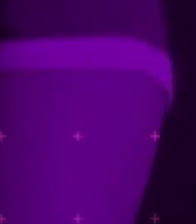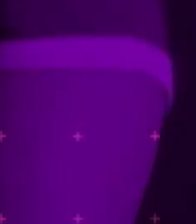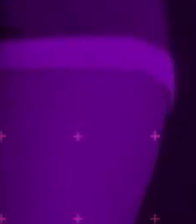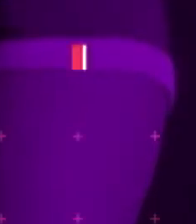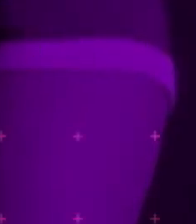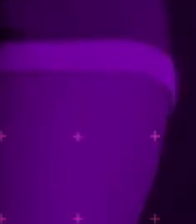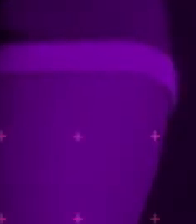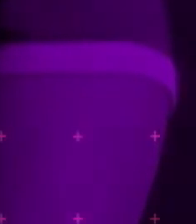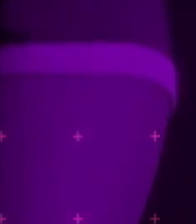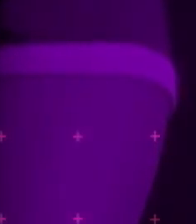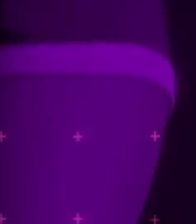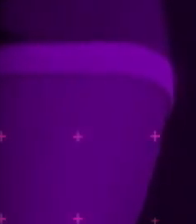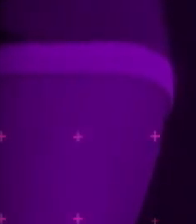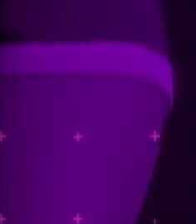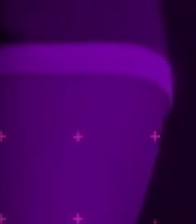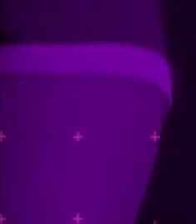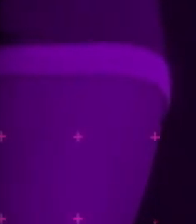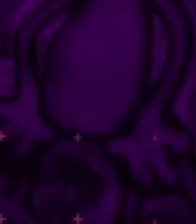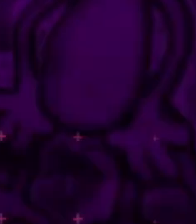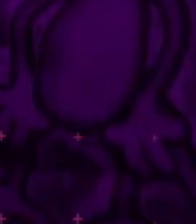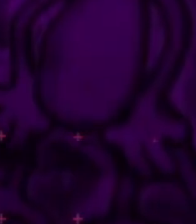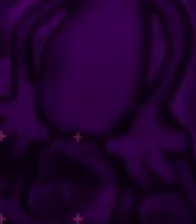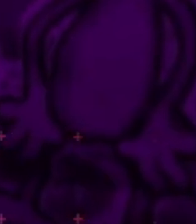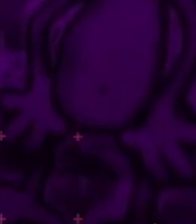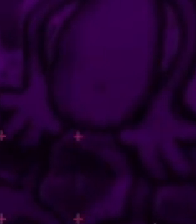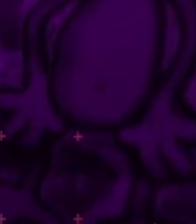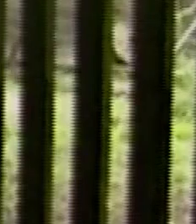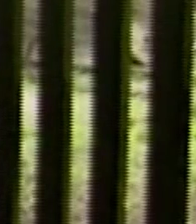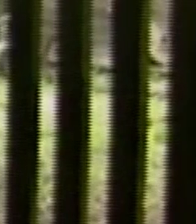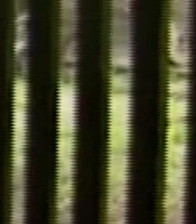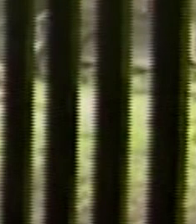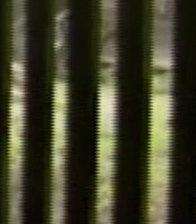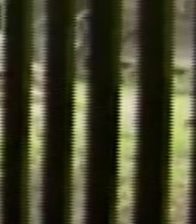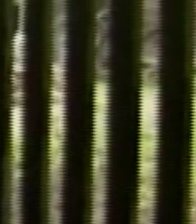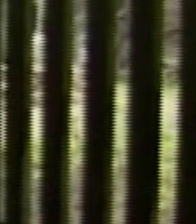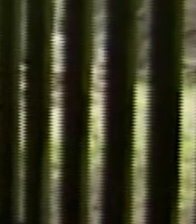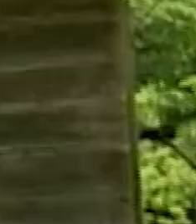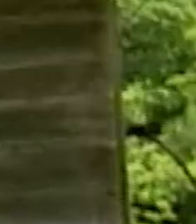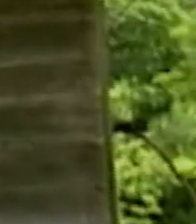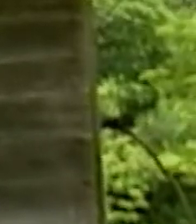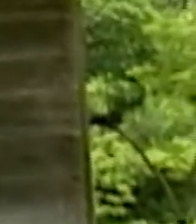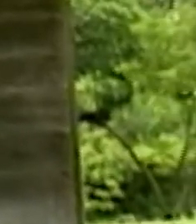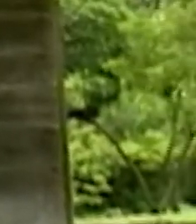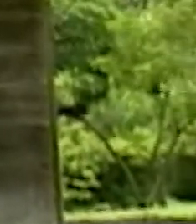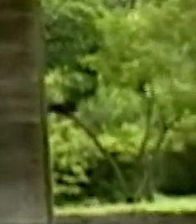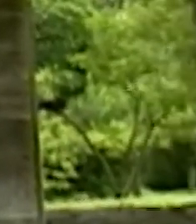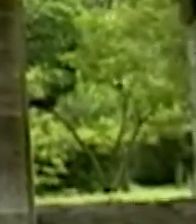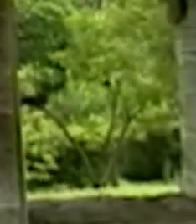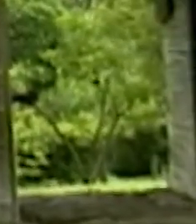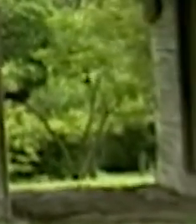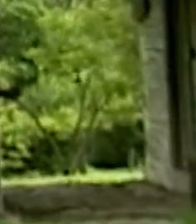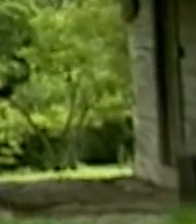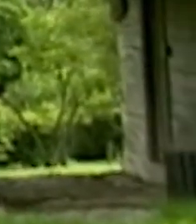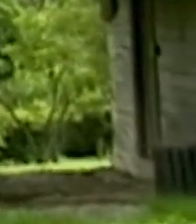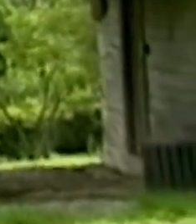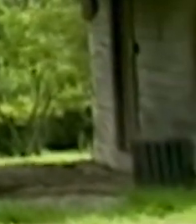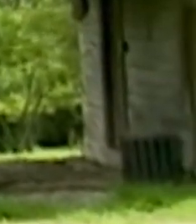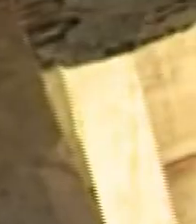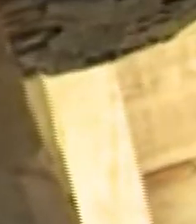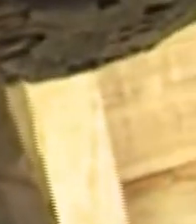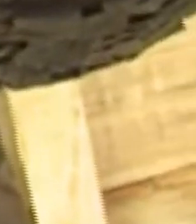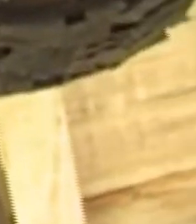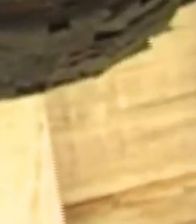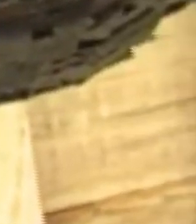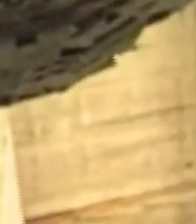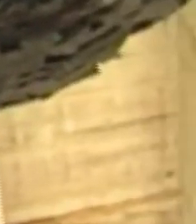En Documentales UNED. La Casona recibió el más cruel de todos los ataques el 9 de mayo